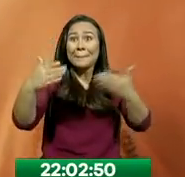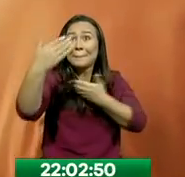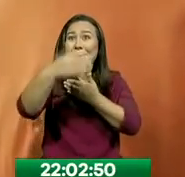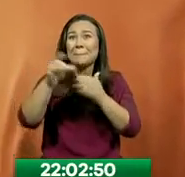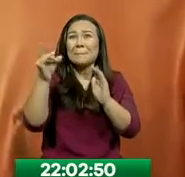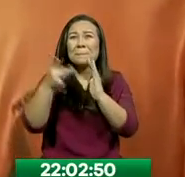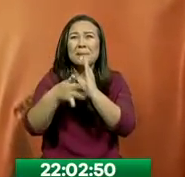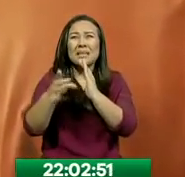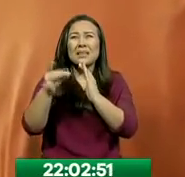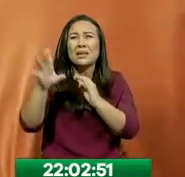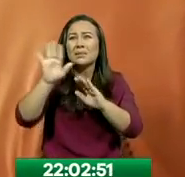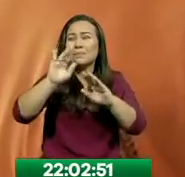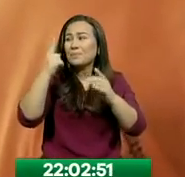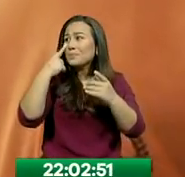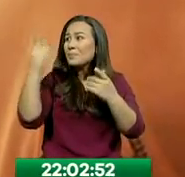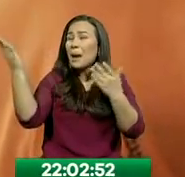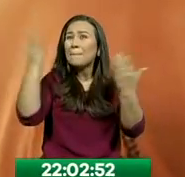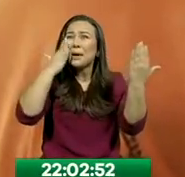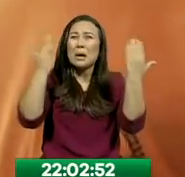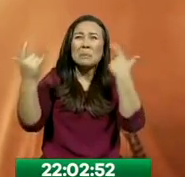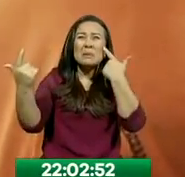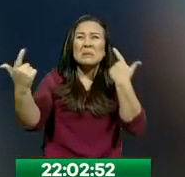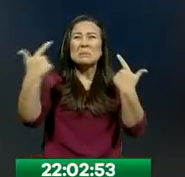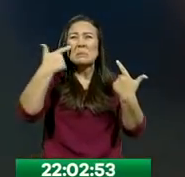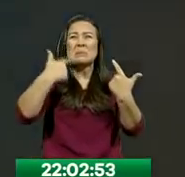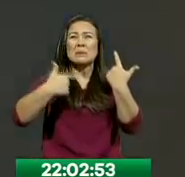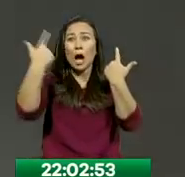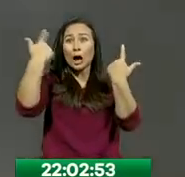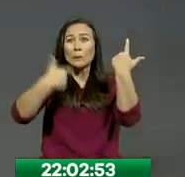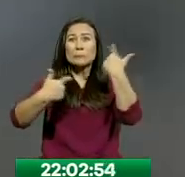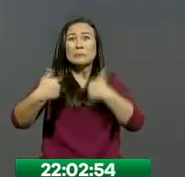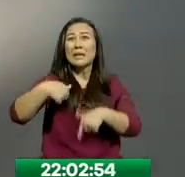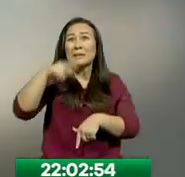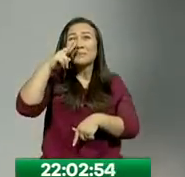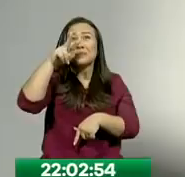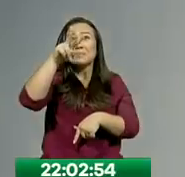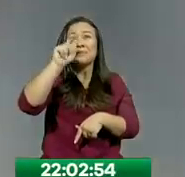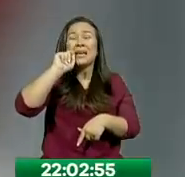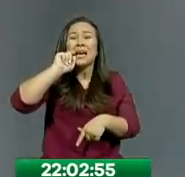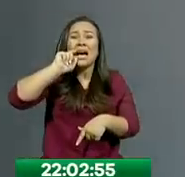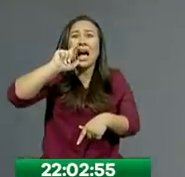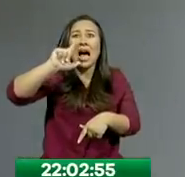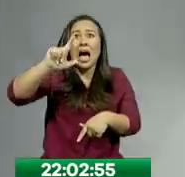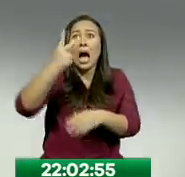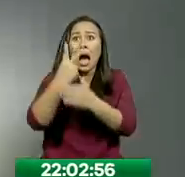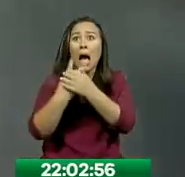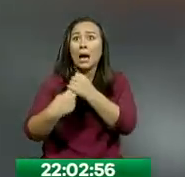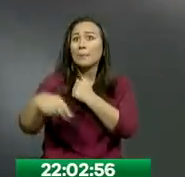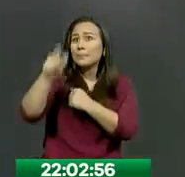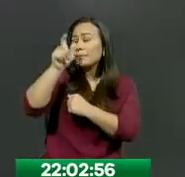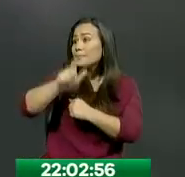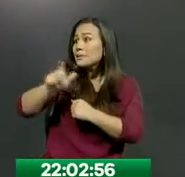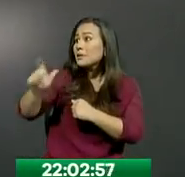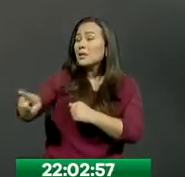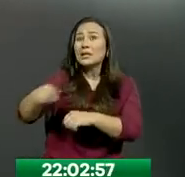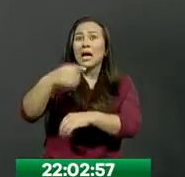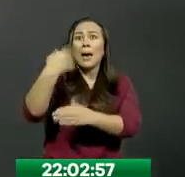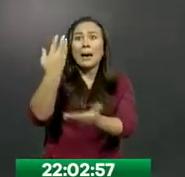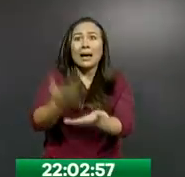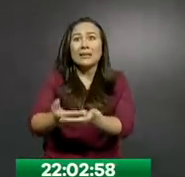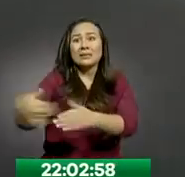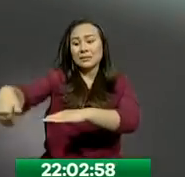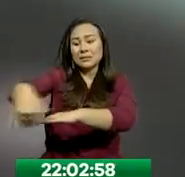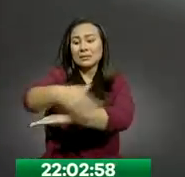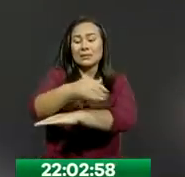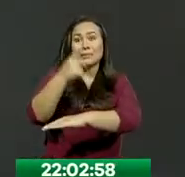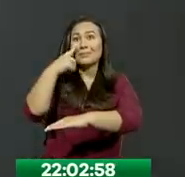Y los vidrios encima pues, de ella, y por eso que estaba toda cortada. Y... Los dos permanecieron por varios minutos tendidos sobre